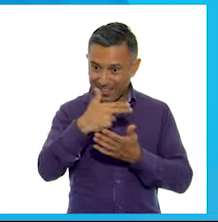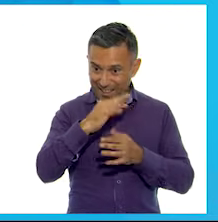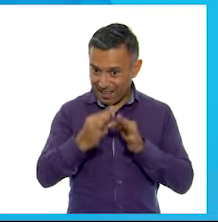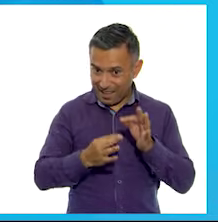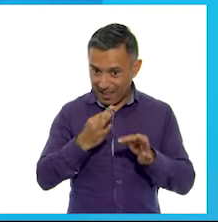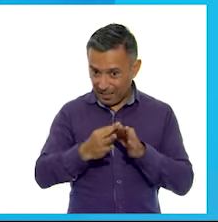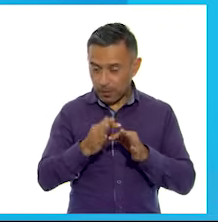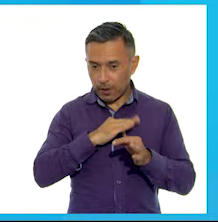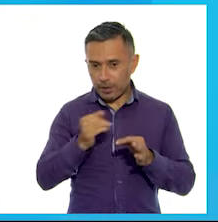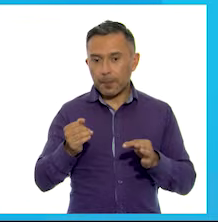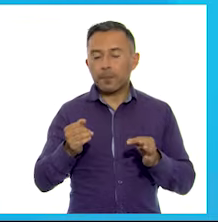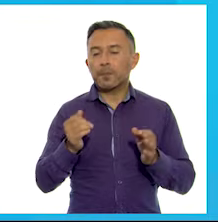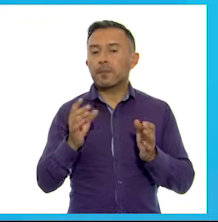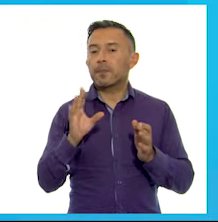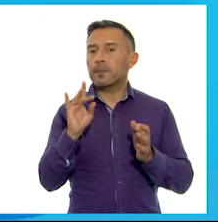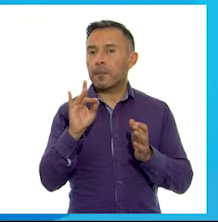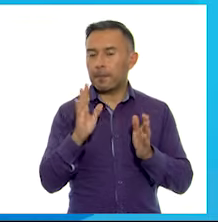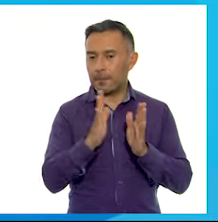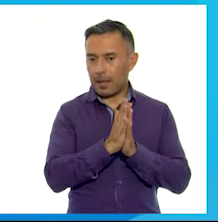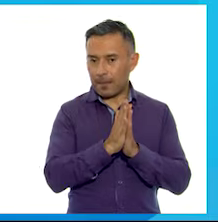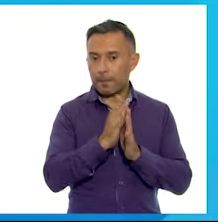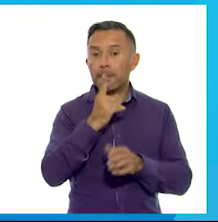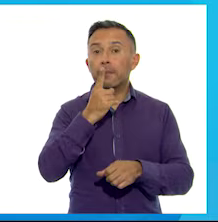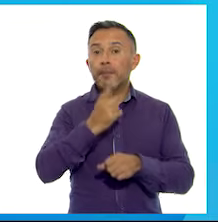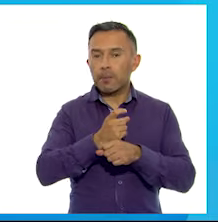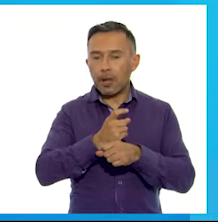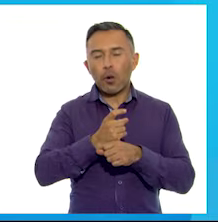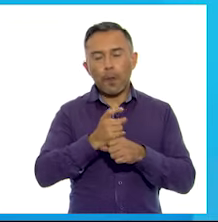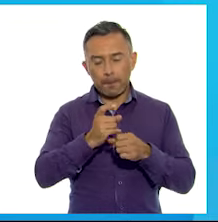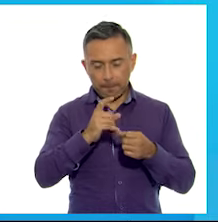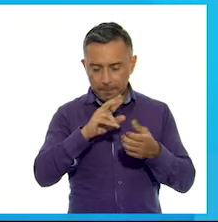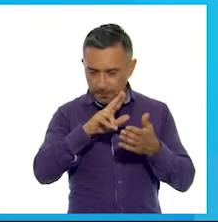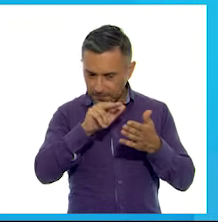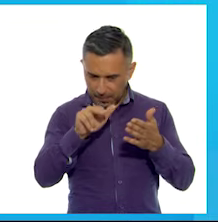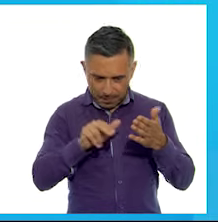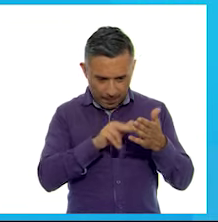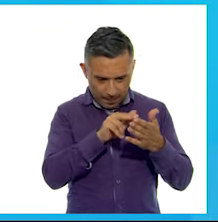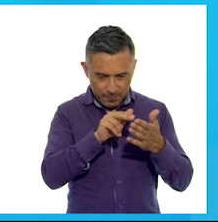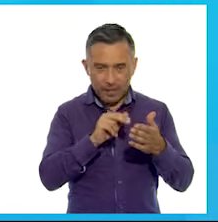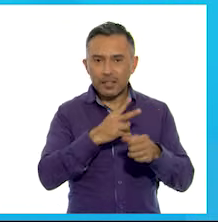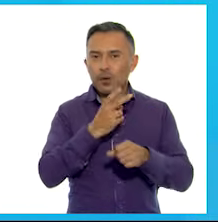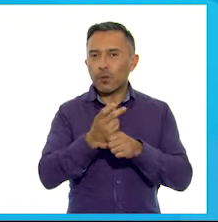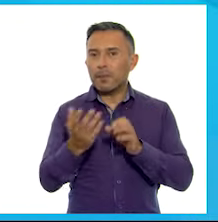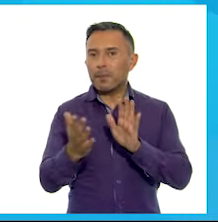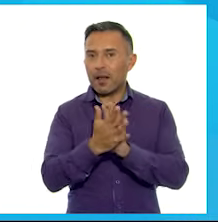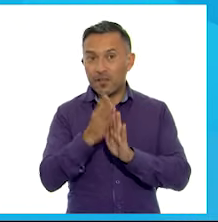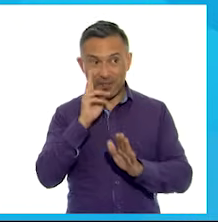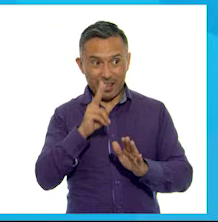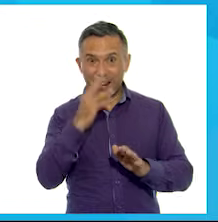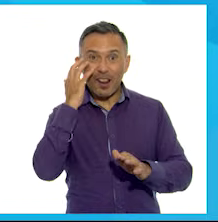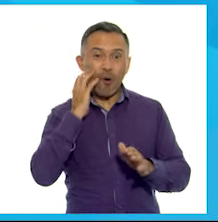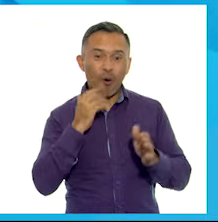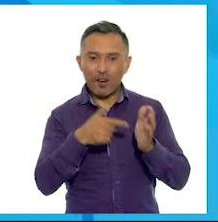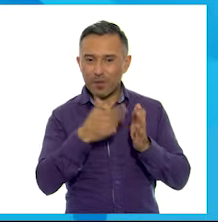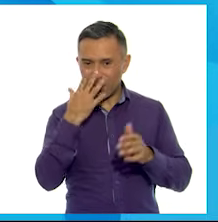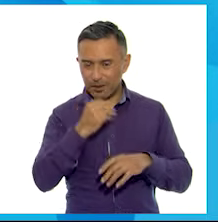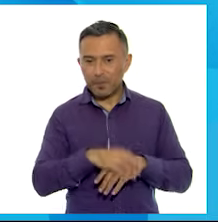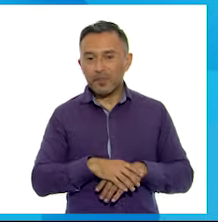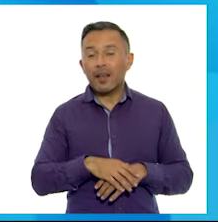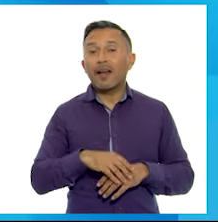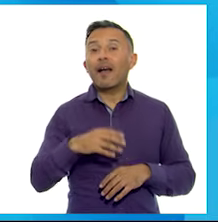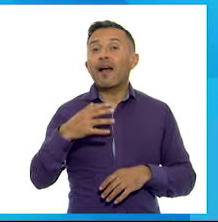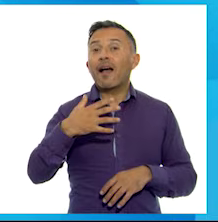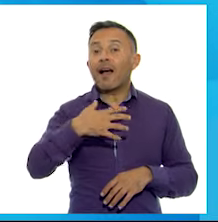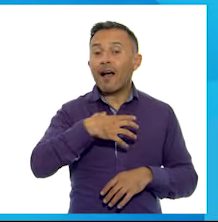pegar. Primero la pintamos y después la pegamos. Miren qué lindo quedó mi león. Con otro pedazo de caja hice